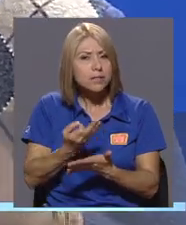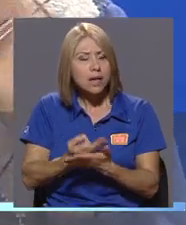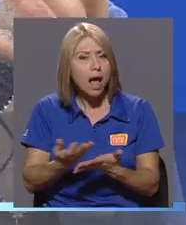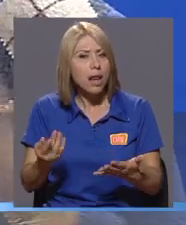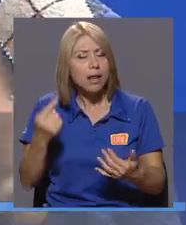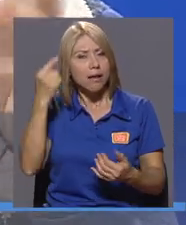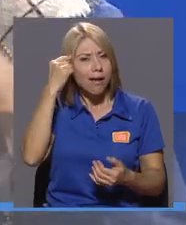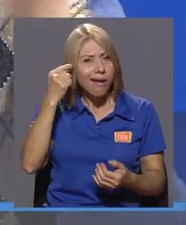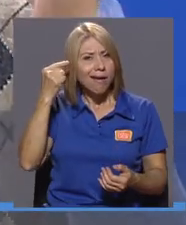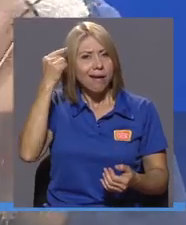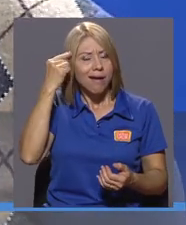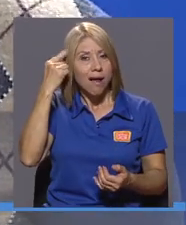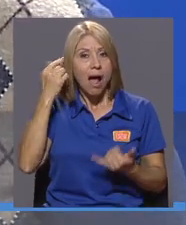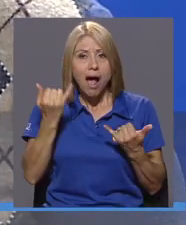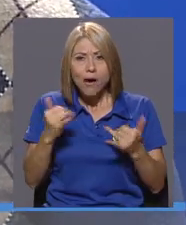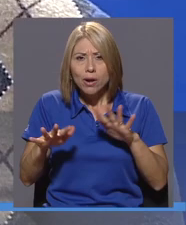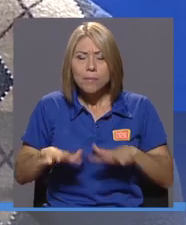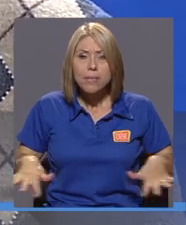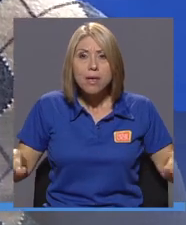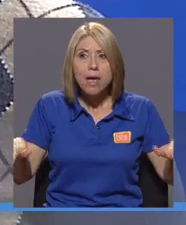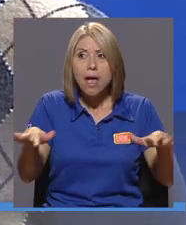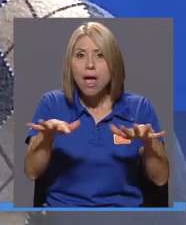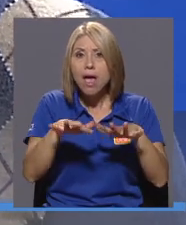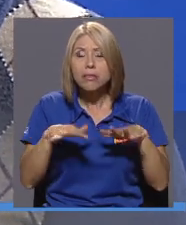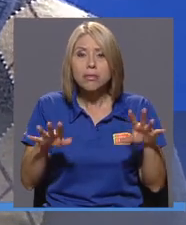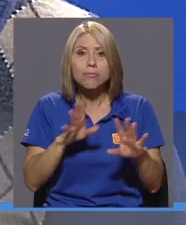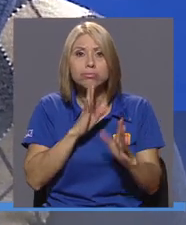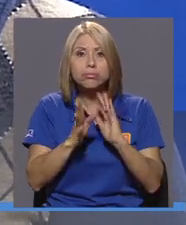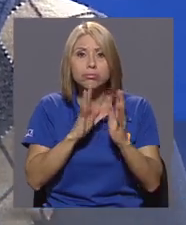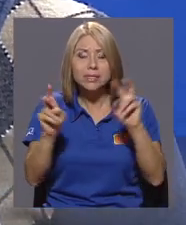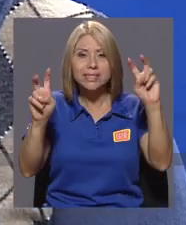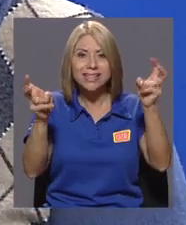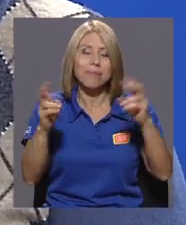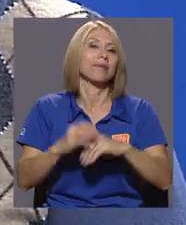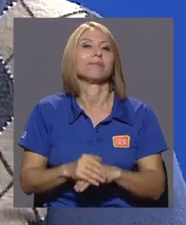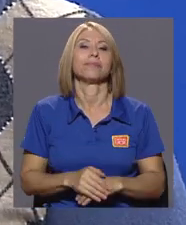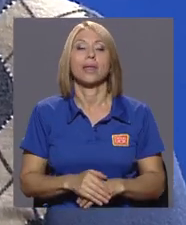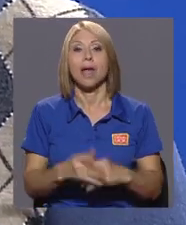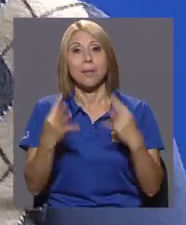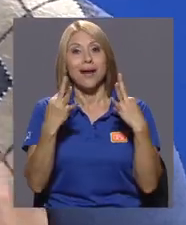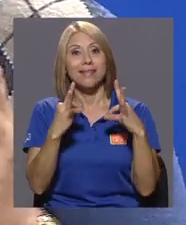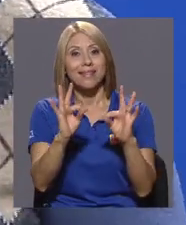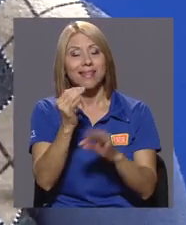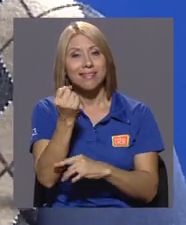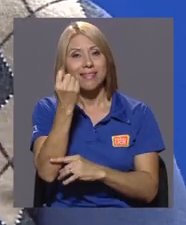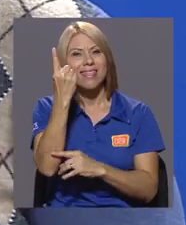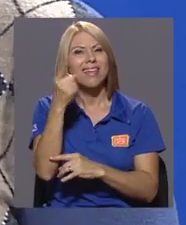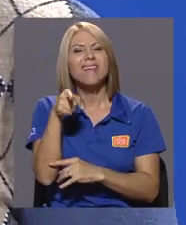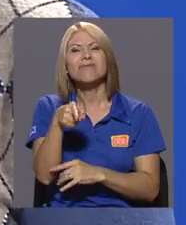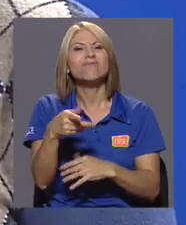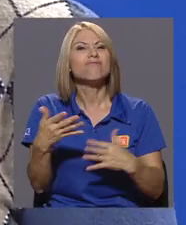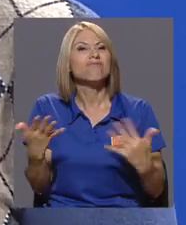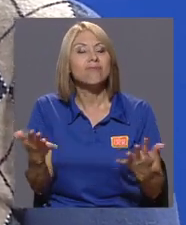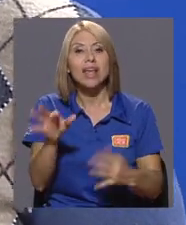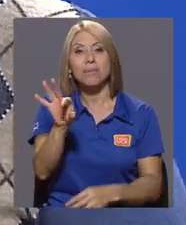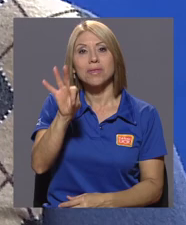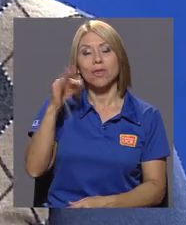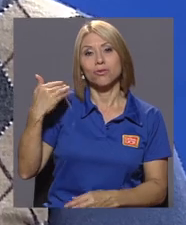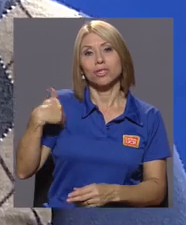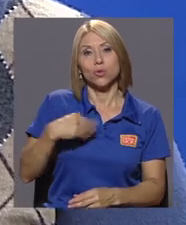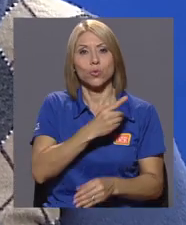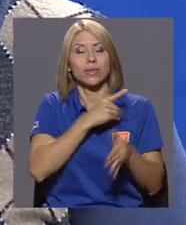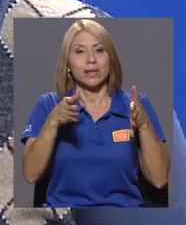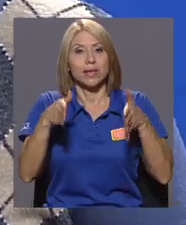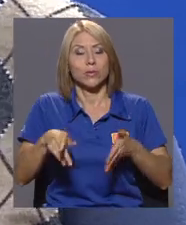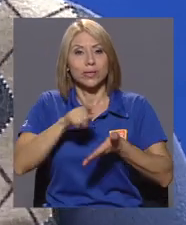hay una en boga en el ambiente de este tema y para precisamente tratar de entender un poco a qué se refiere e invitado